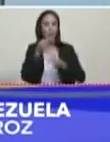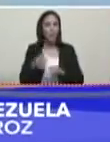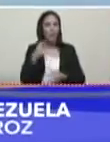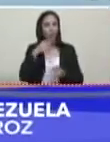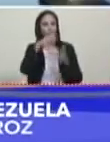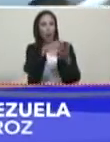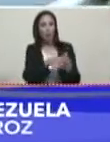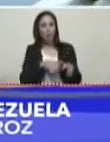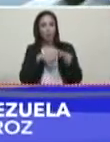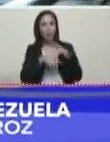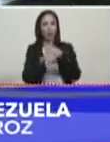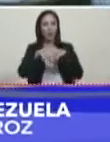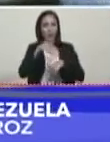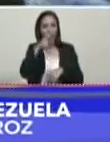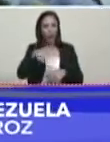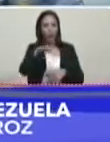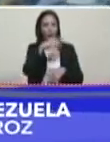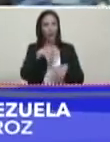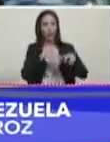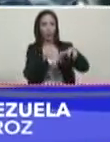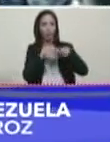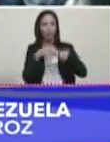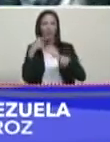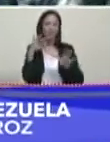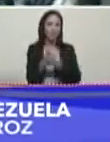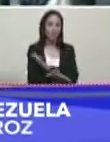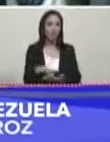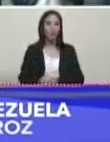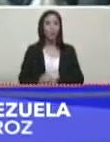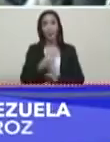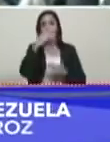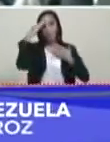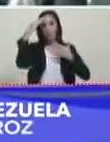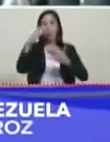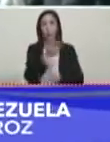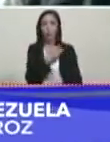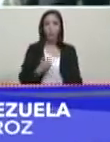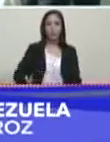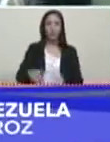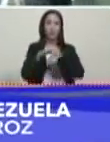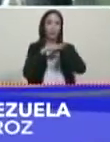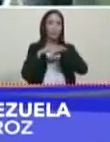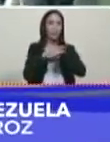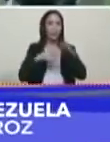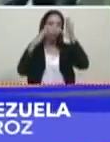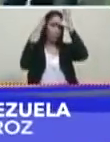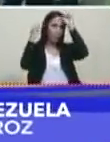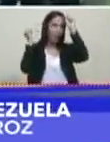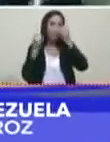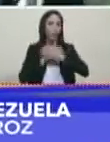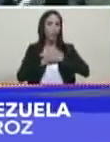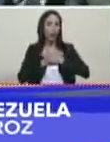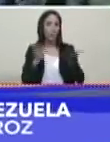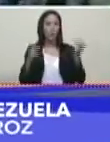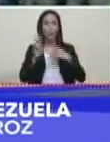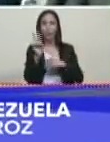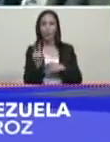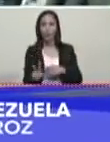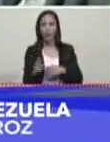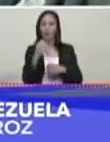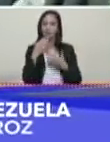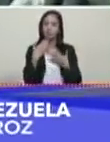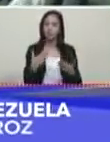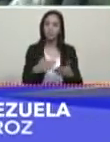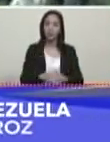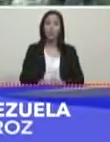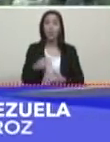cultivar acá en el corazón de Guárico. Bueno, saludos, presidente, ministro, querido embajador, amigo de Vietnam. No hay nada más